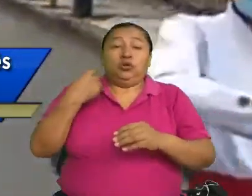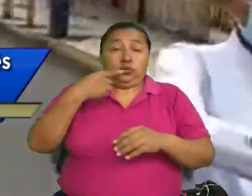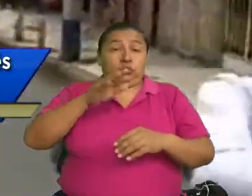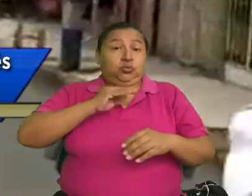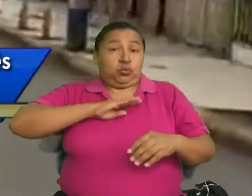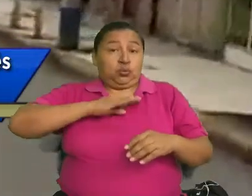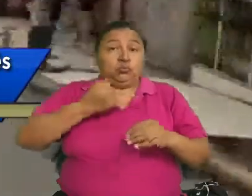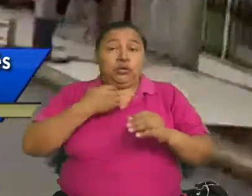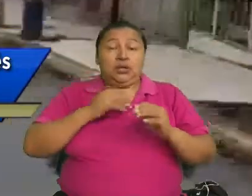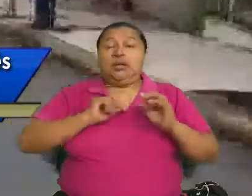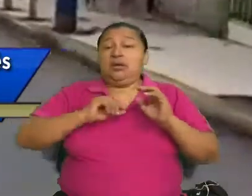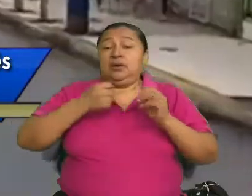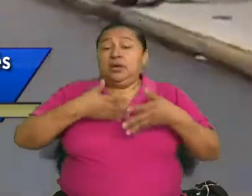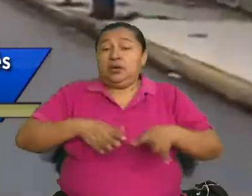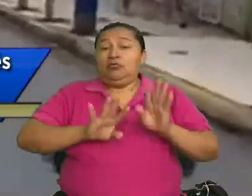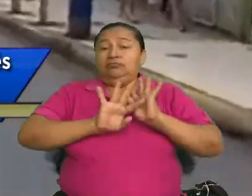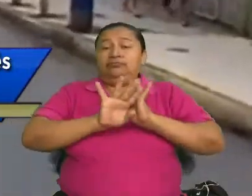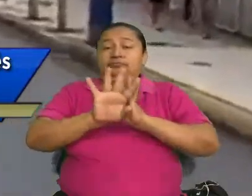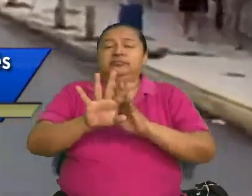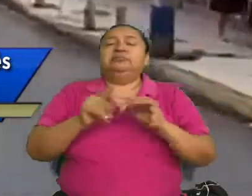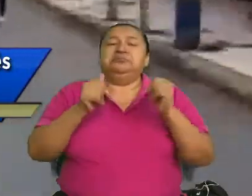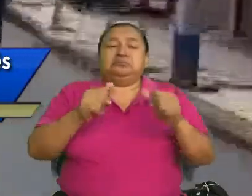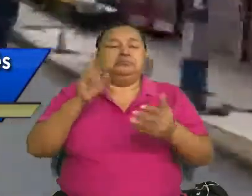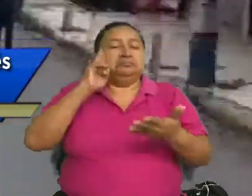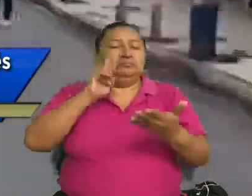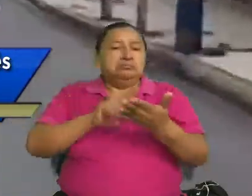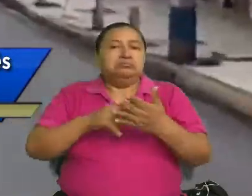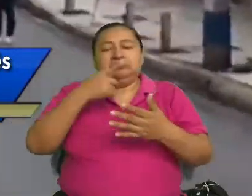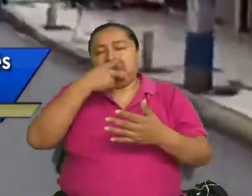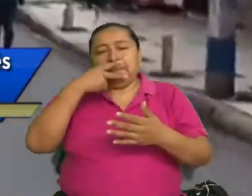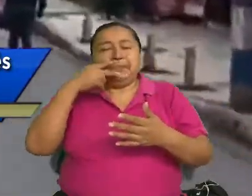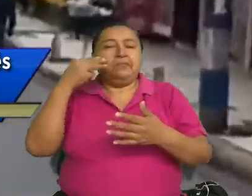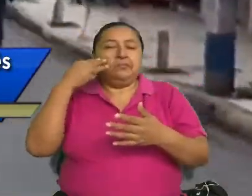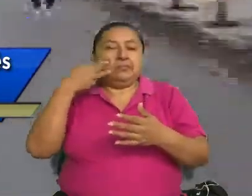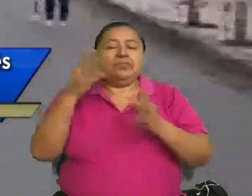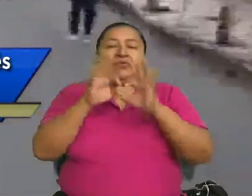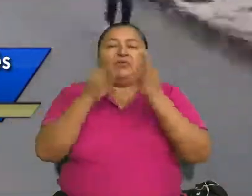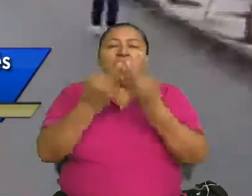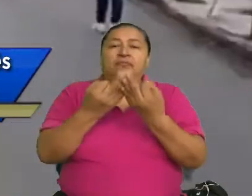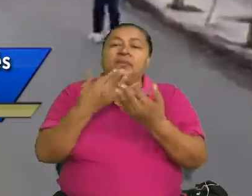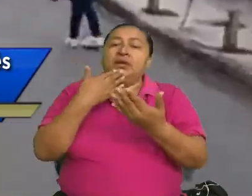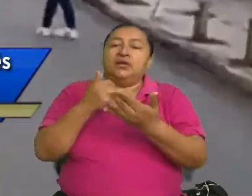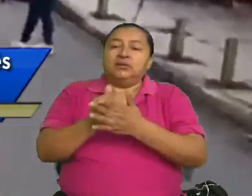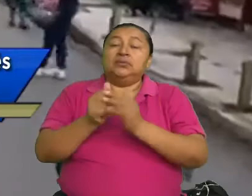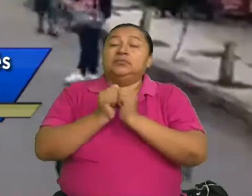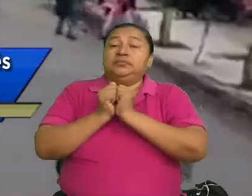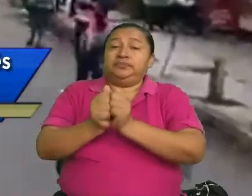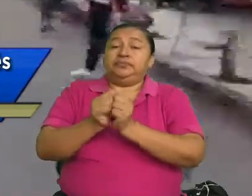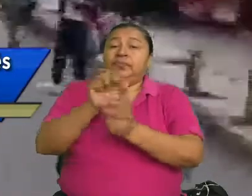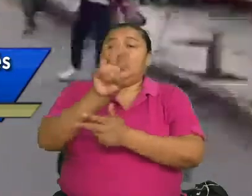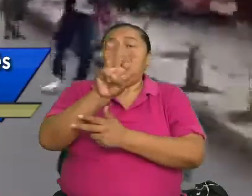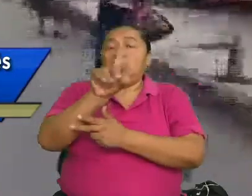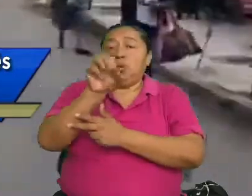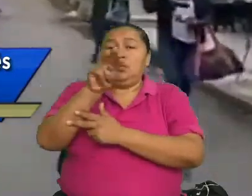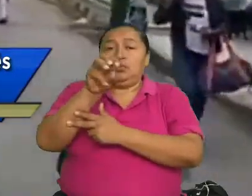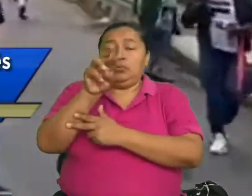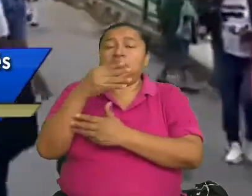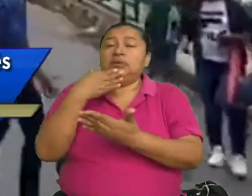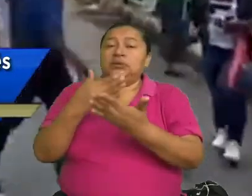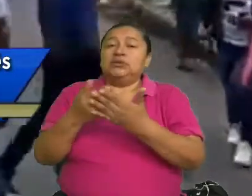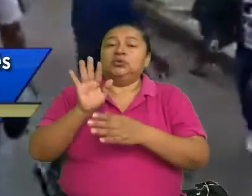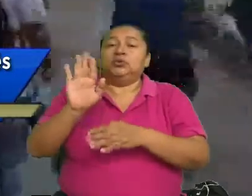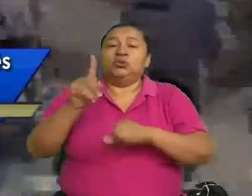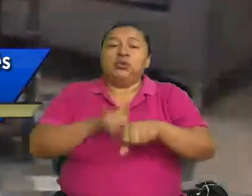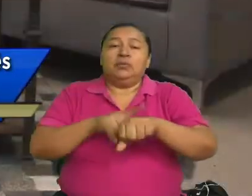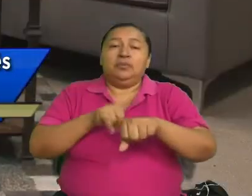estos desfiles. Un reconocimiento también a los padres y las madres de familia, ¿no? Compañero Wilmer, pues muchísimas gracias por su tiempo, ¿no? Muchísimas